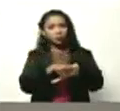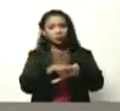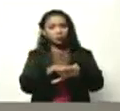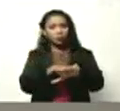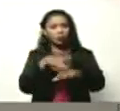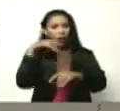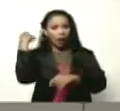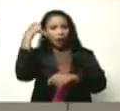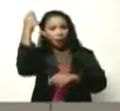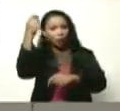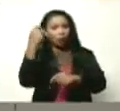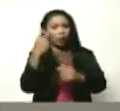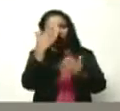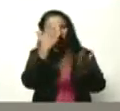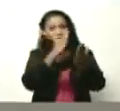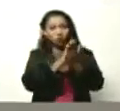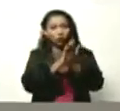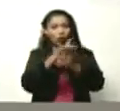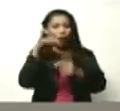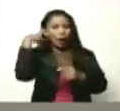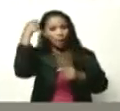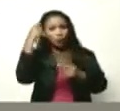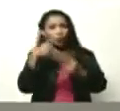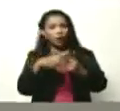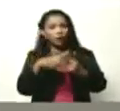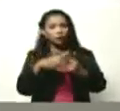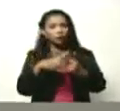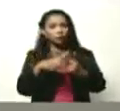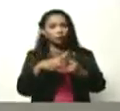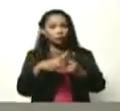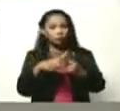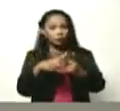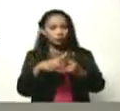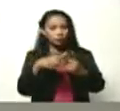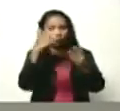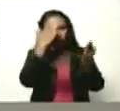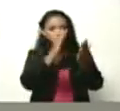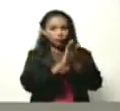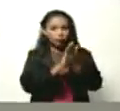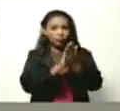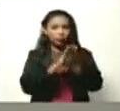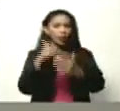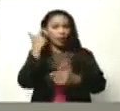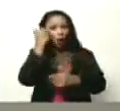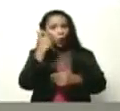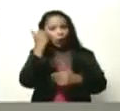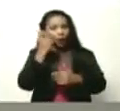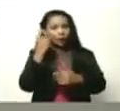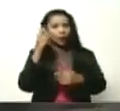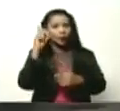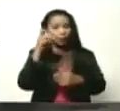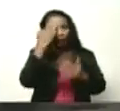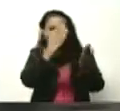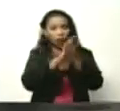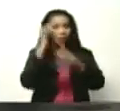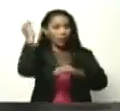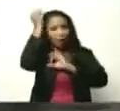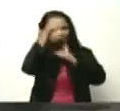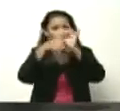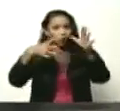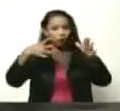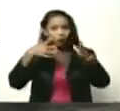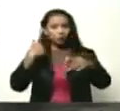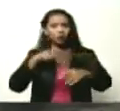Apure, en la frontera entre Apure y el Arauca, en la frontera de la Guajira y en la frontera del Amazonas. Es decir,